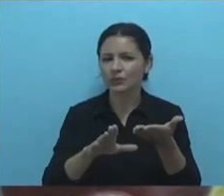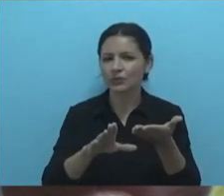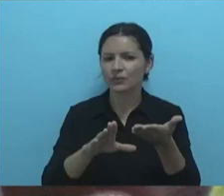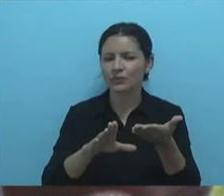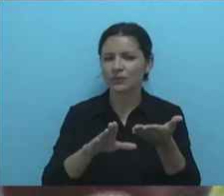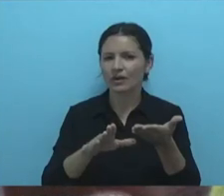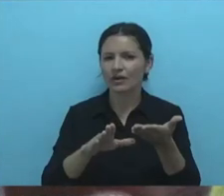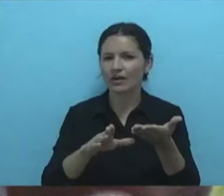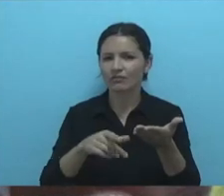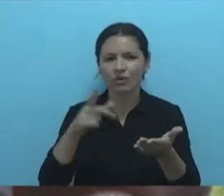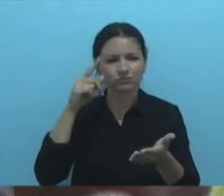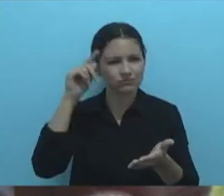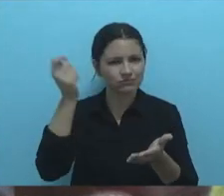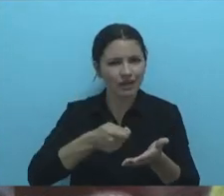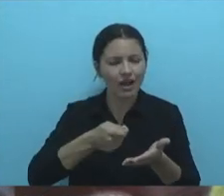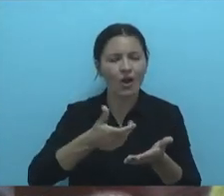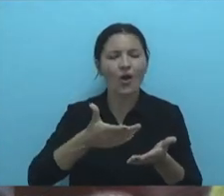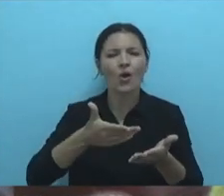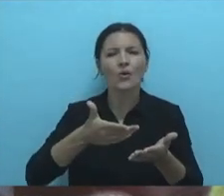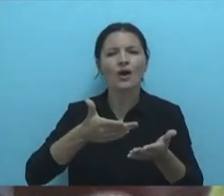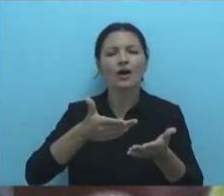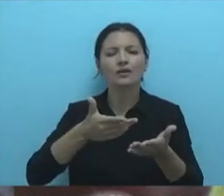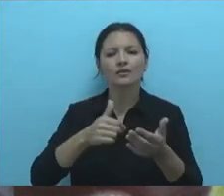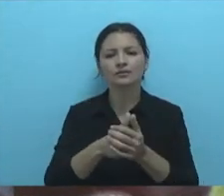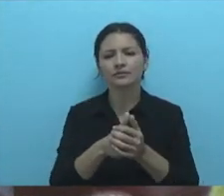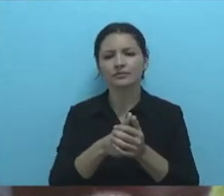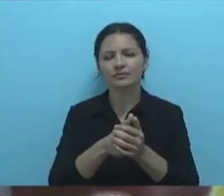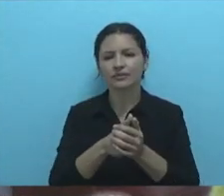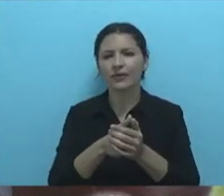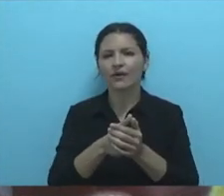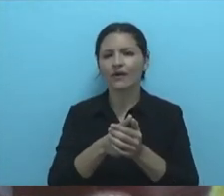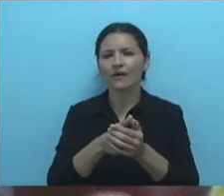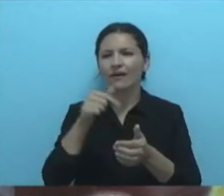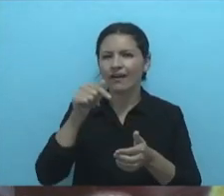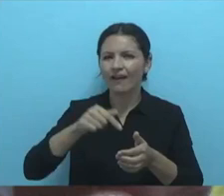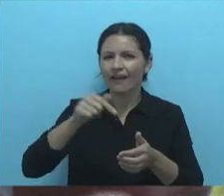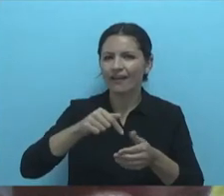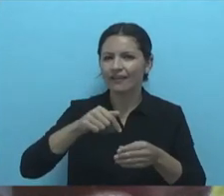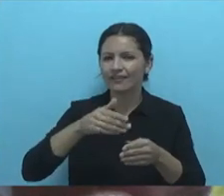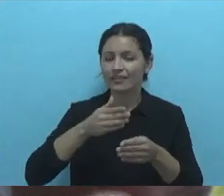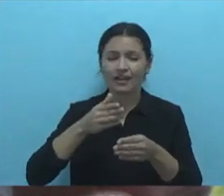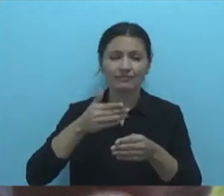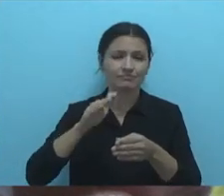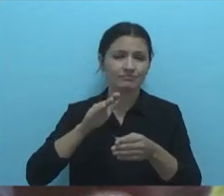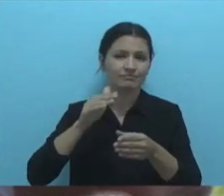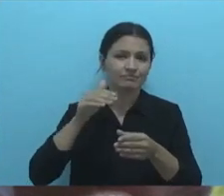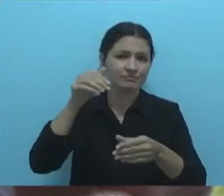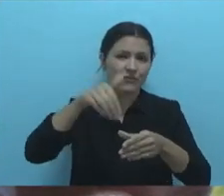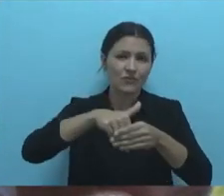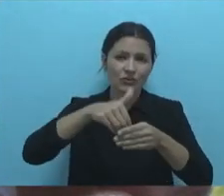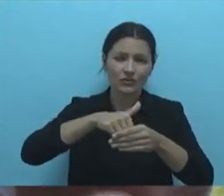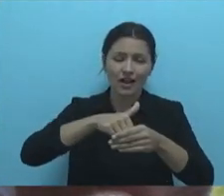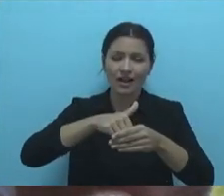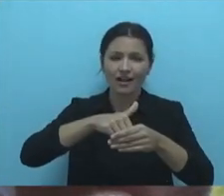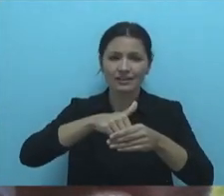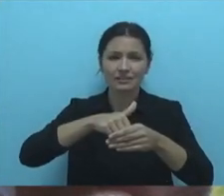el tribunal electoral quien ha desatado ese nudo gordiano de esta política suma cero que